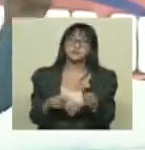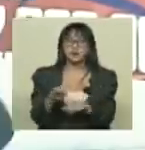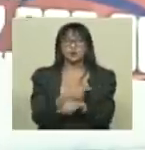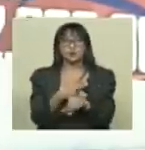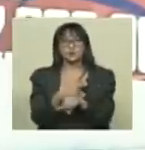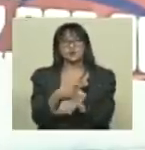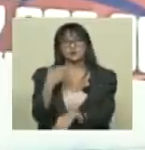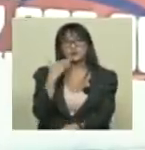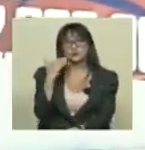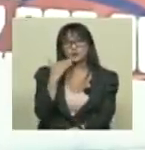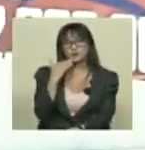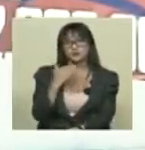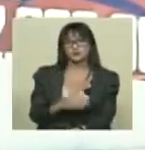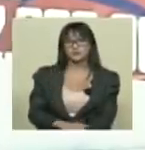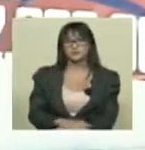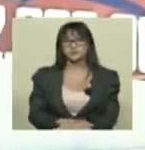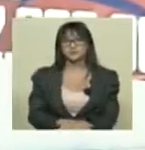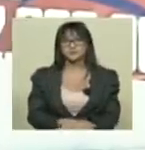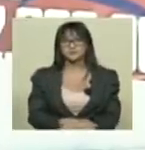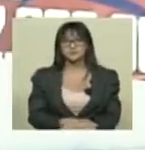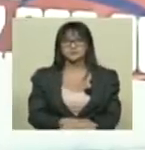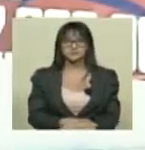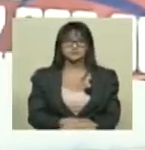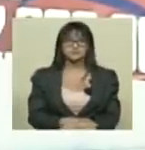gobierno imperialista de Estados Unidos.